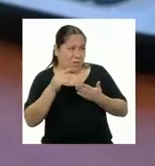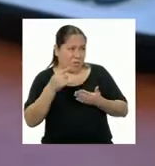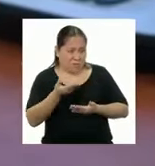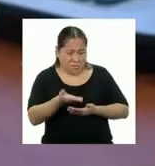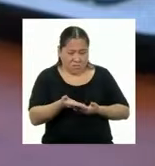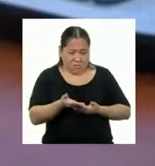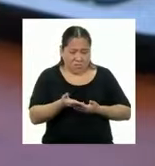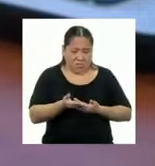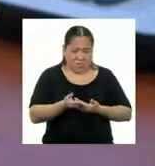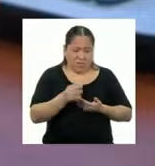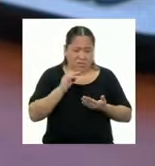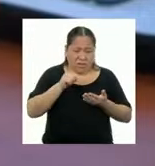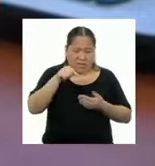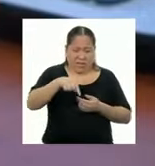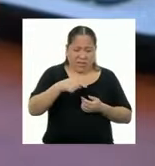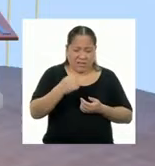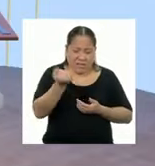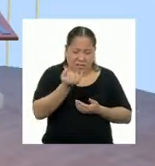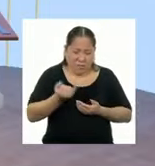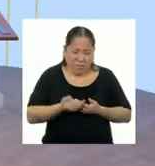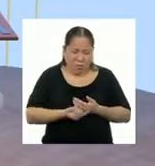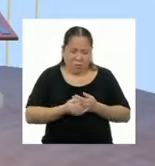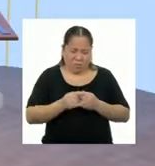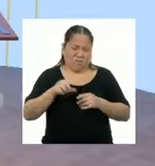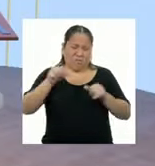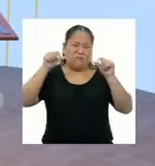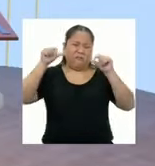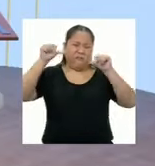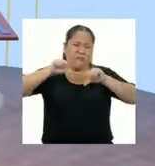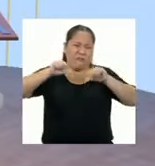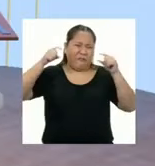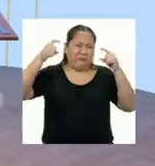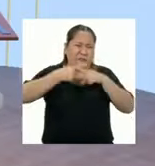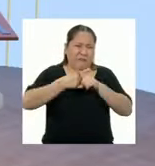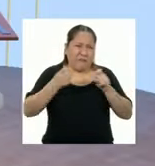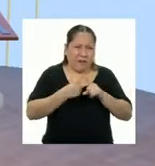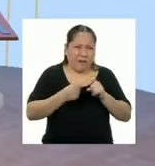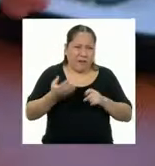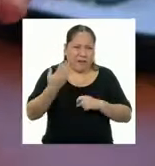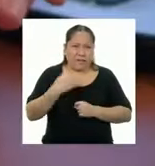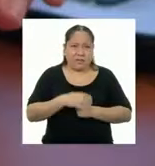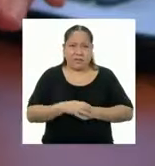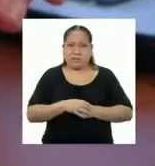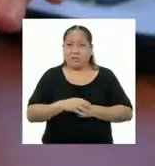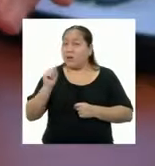autorretrato monstruoso que te hiciste? Ya, no, mira, te lo has ganado.